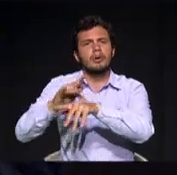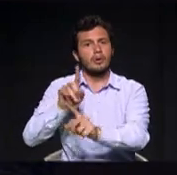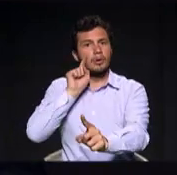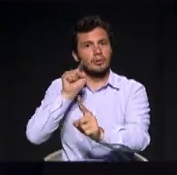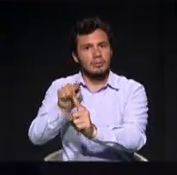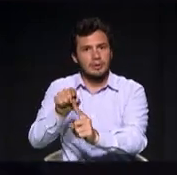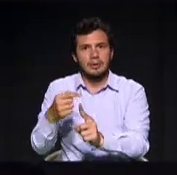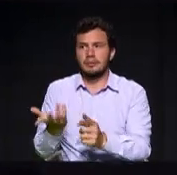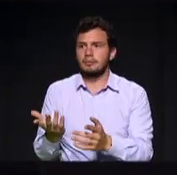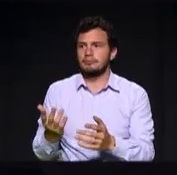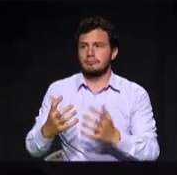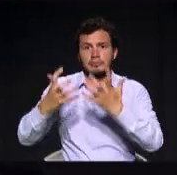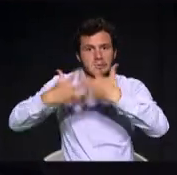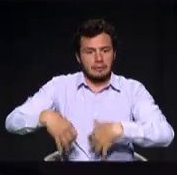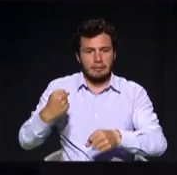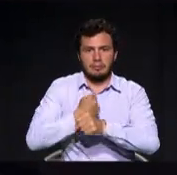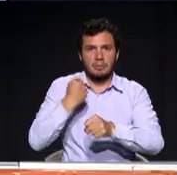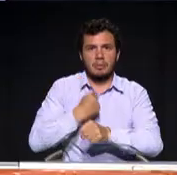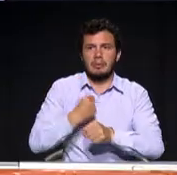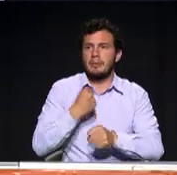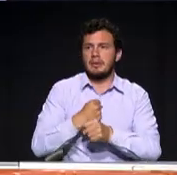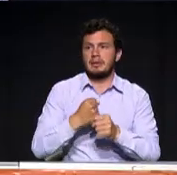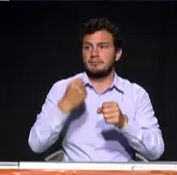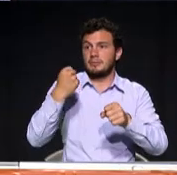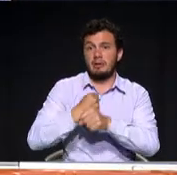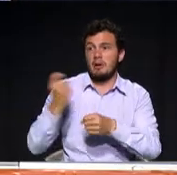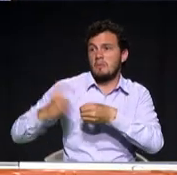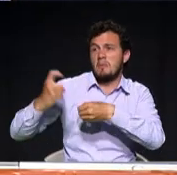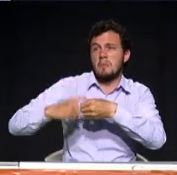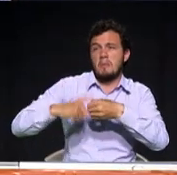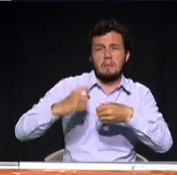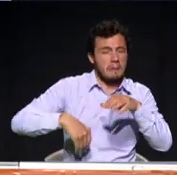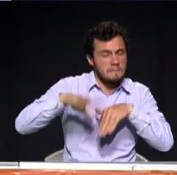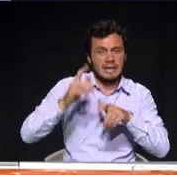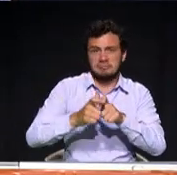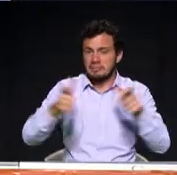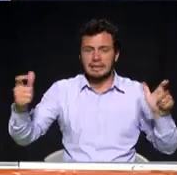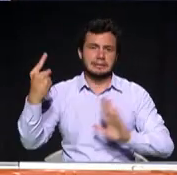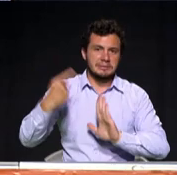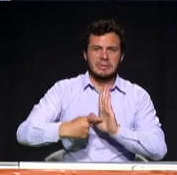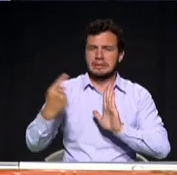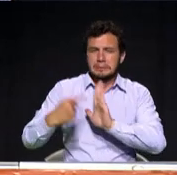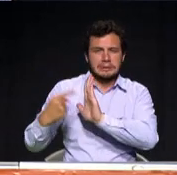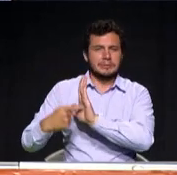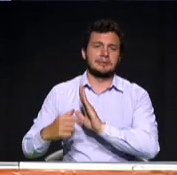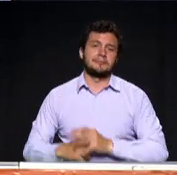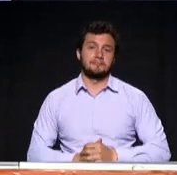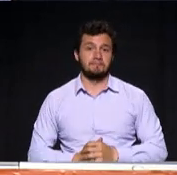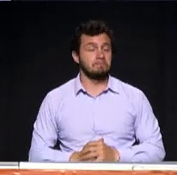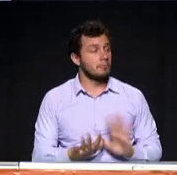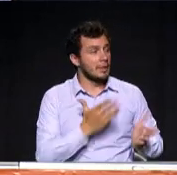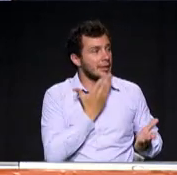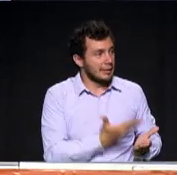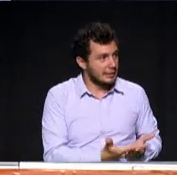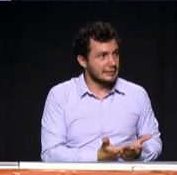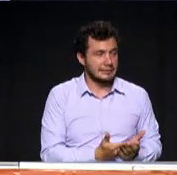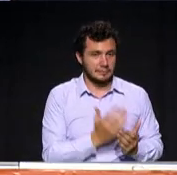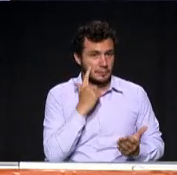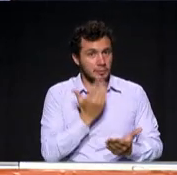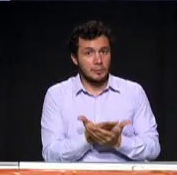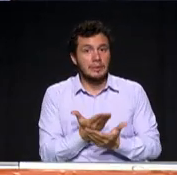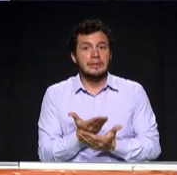industria y a generar miles y miles de empleos en la ciudad gracias candidato por su propuesta bueno finalizamos entonces este bloque y damos